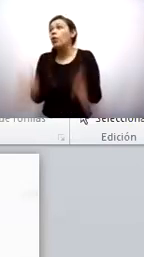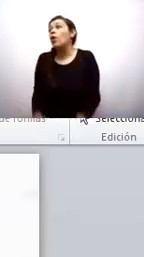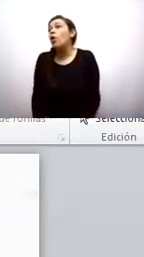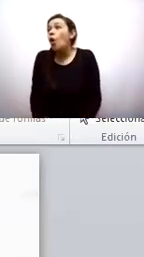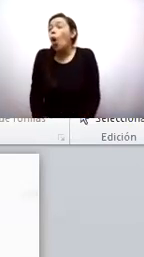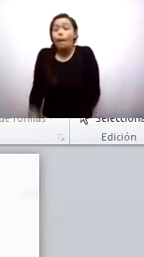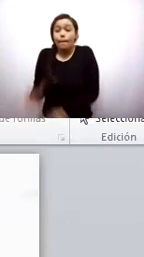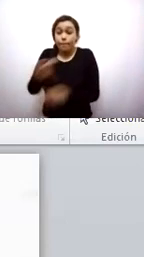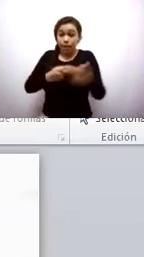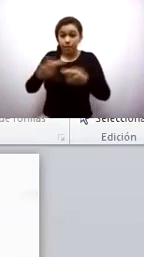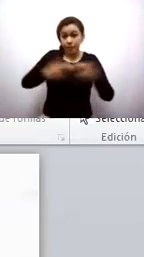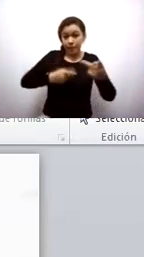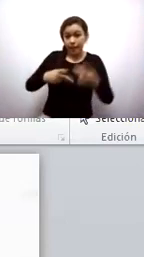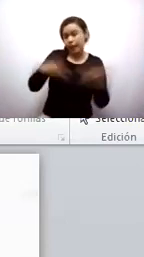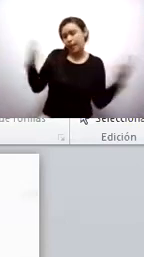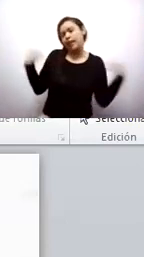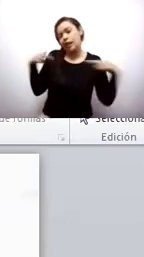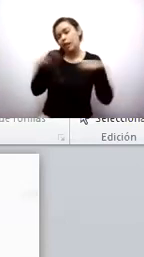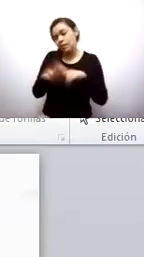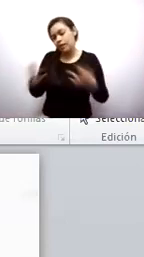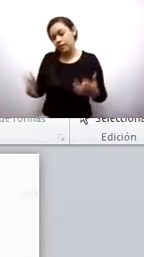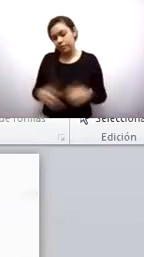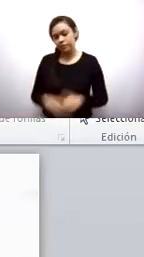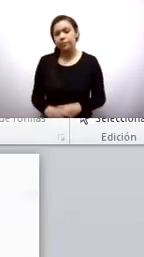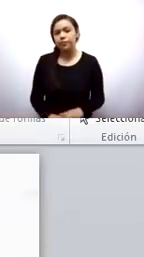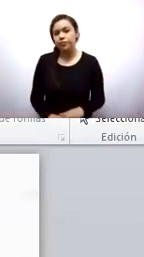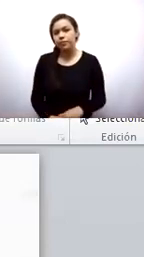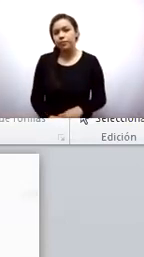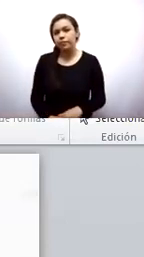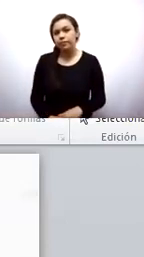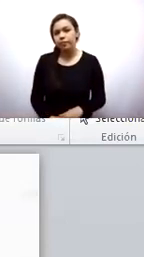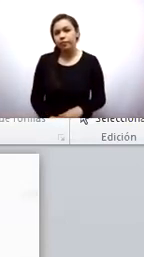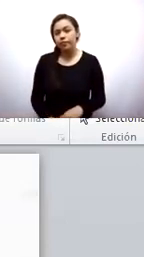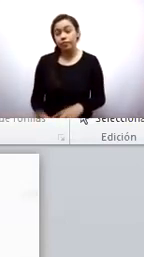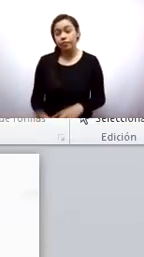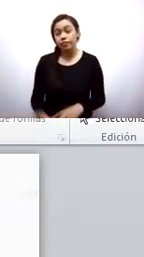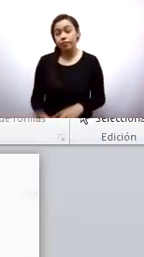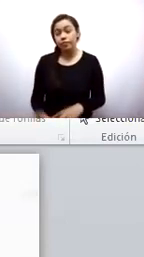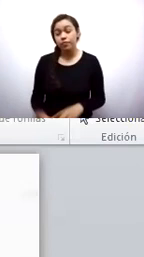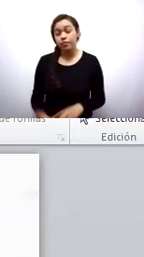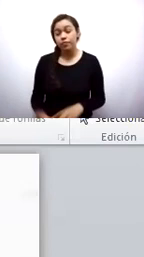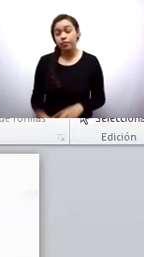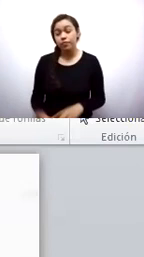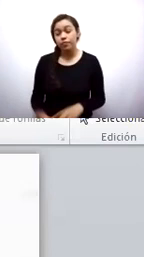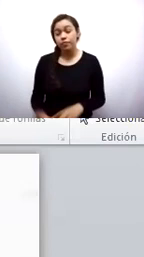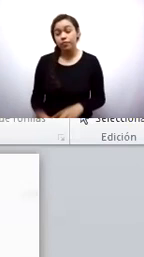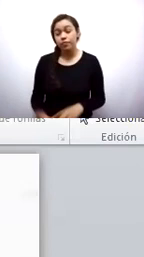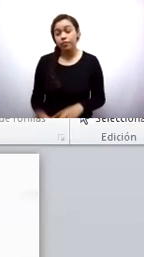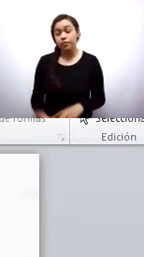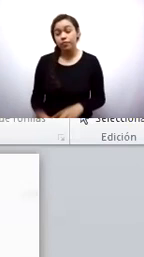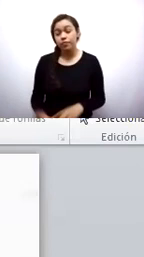preparación justamente de un docente. Tenemos que asumirnos como una generación